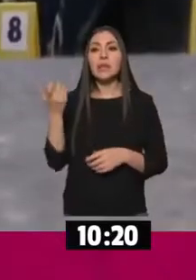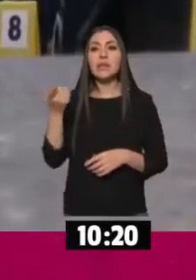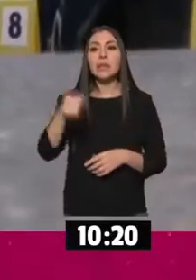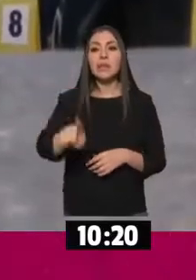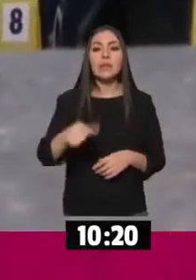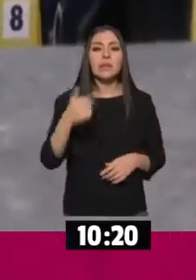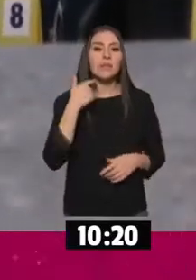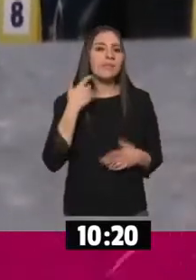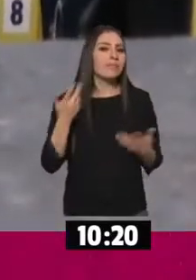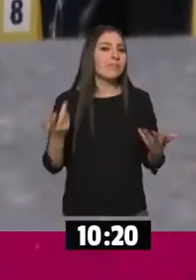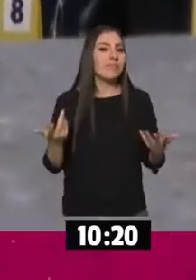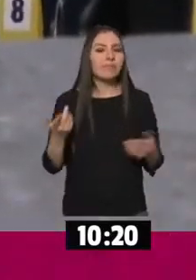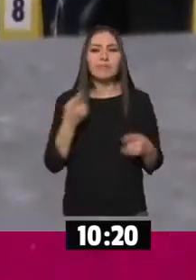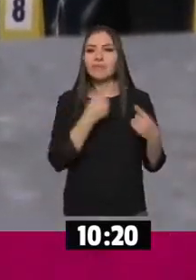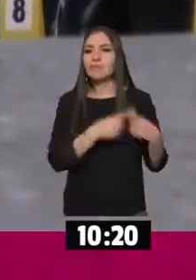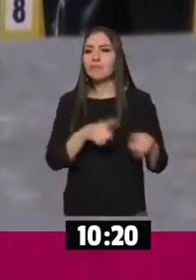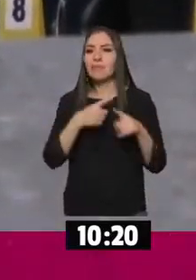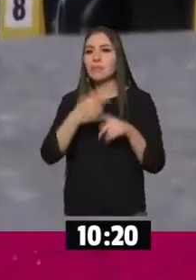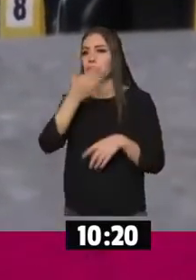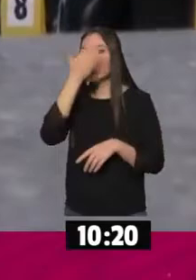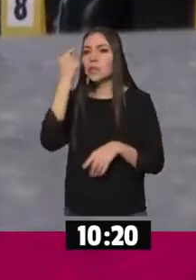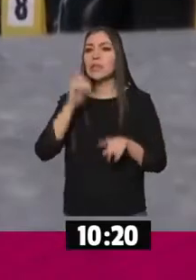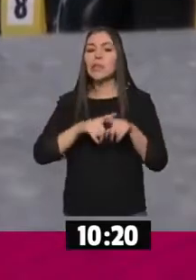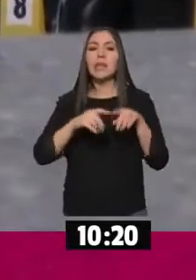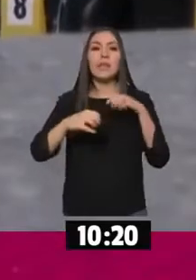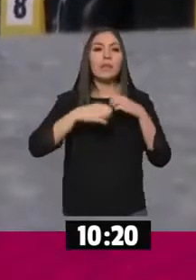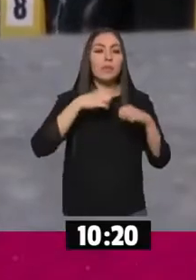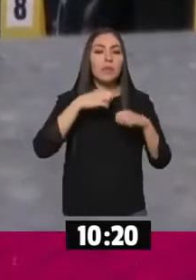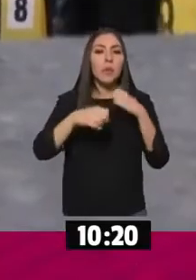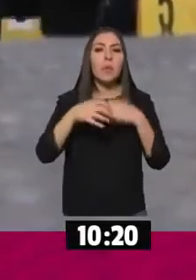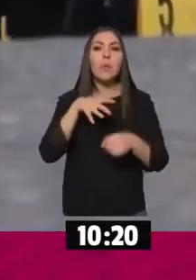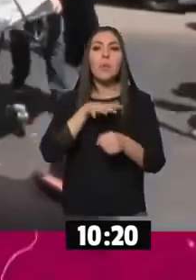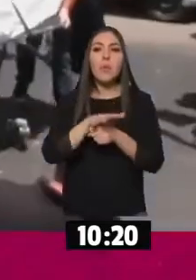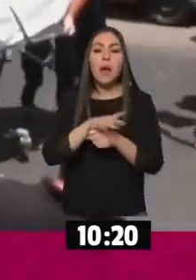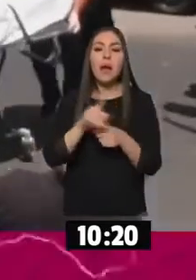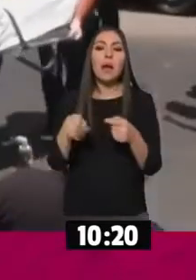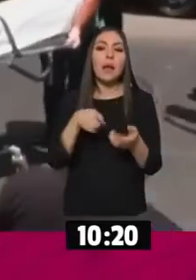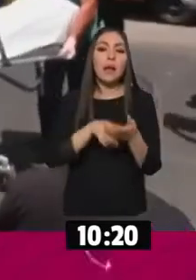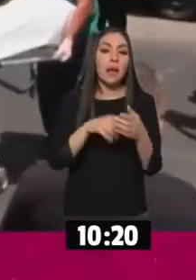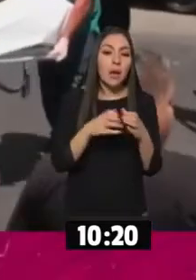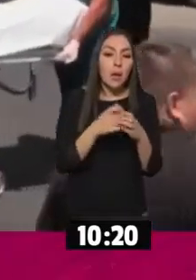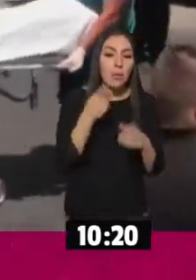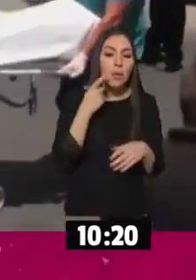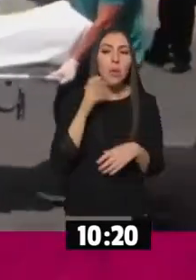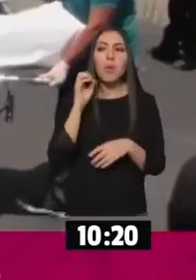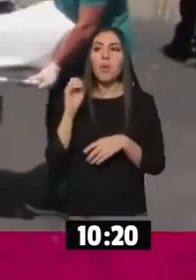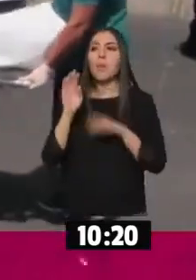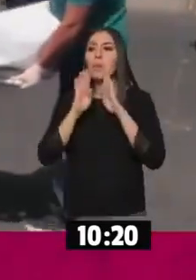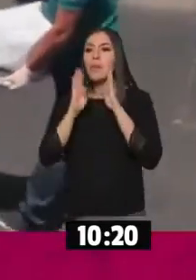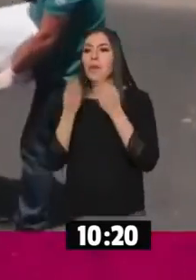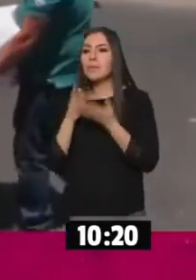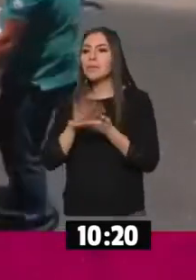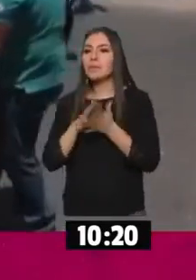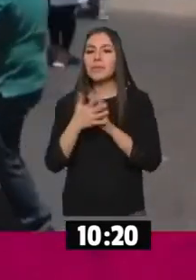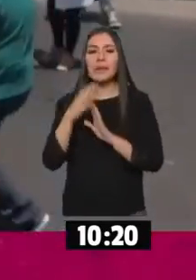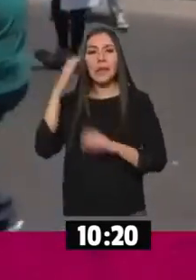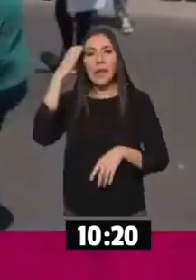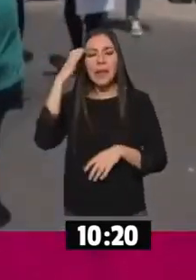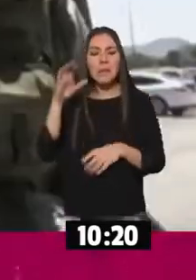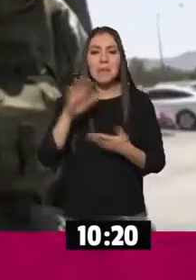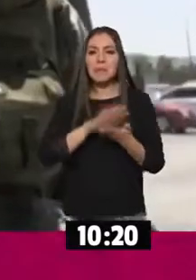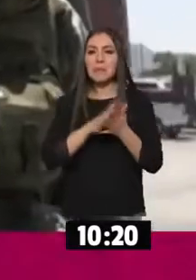para reconocer si hay móviles políticos, criminales o de otra índole. Apenas el caso donde podríamos haber